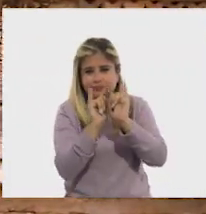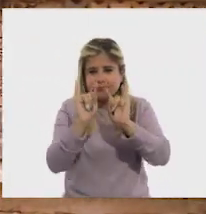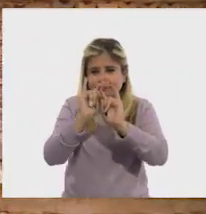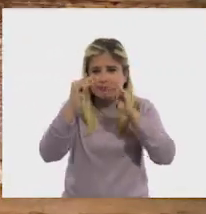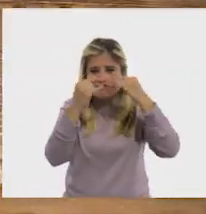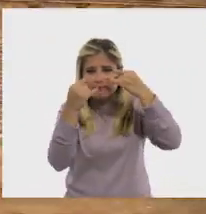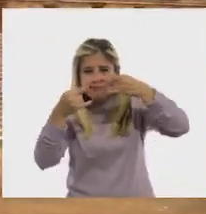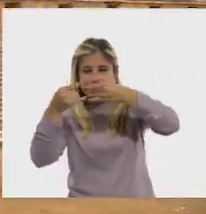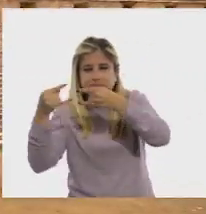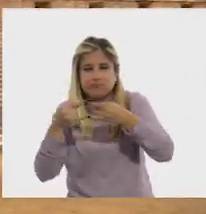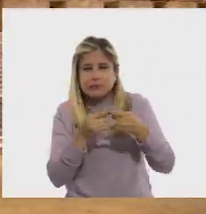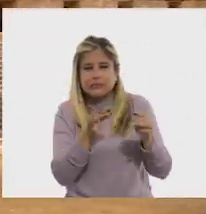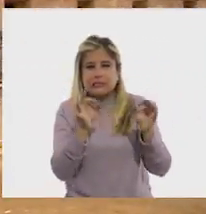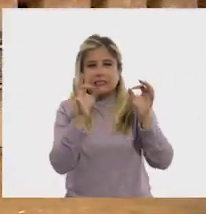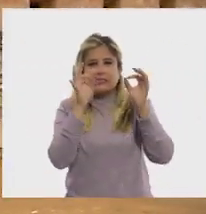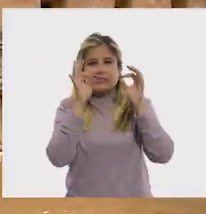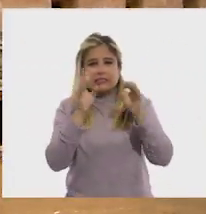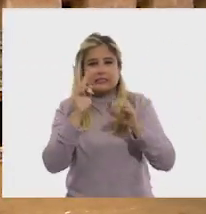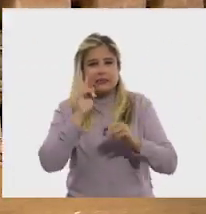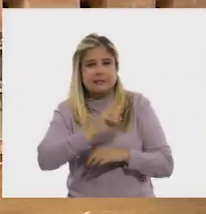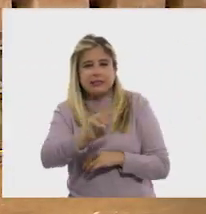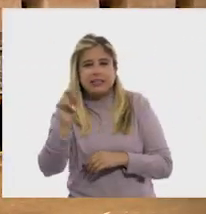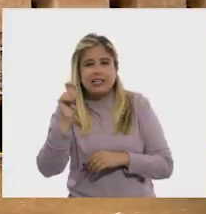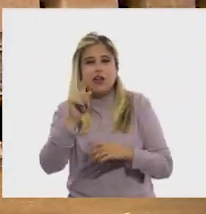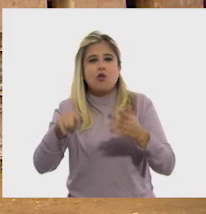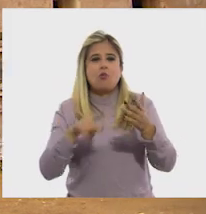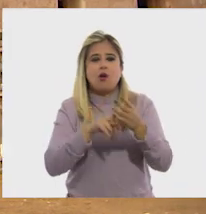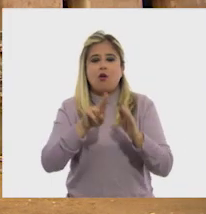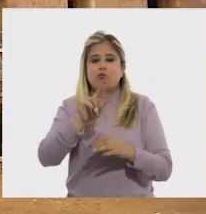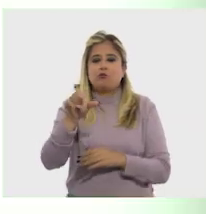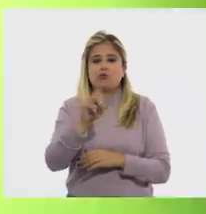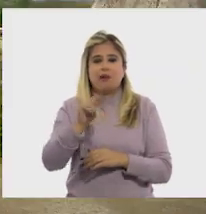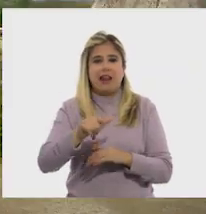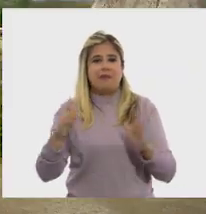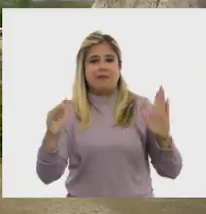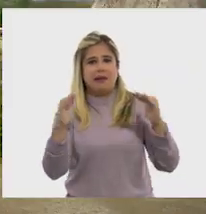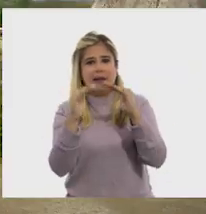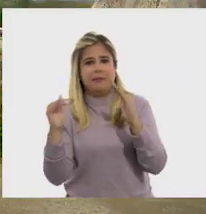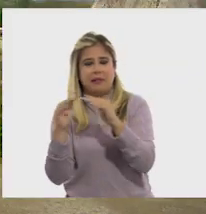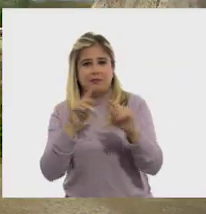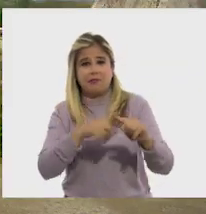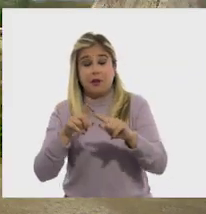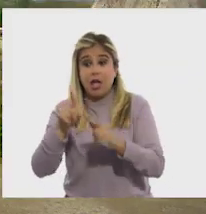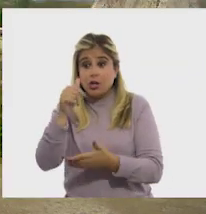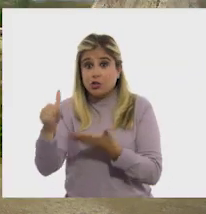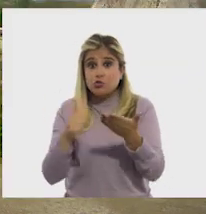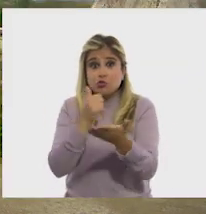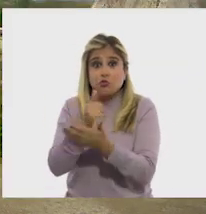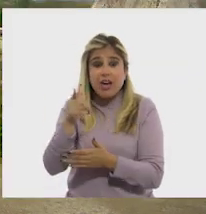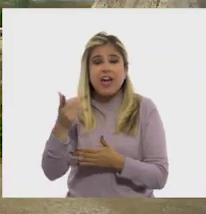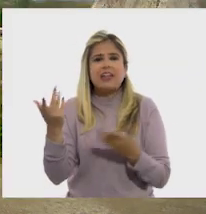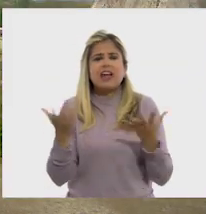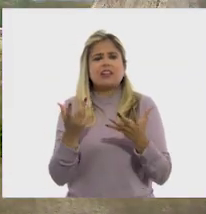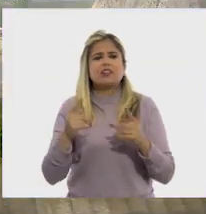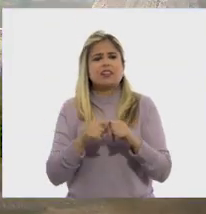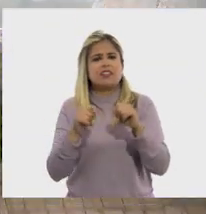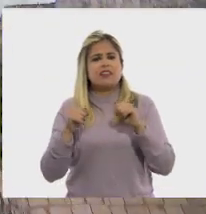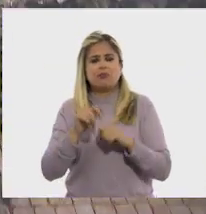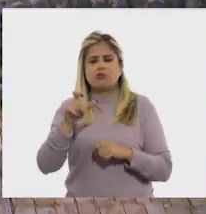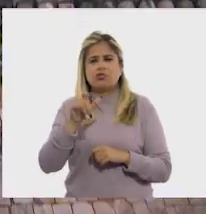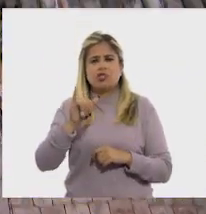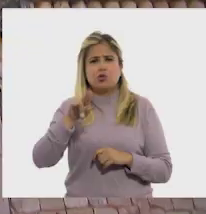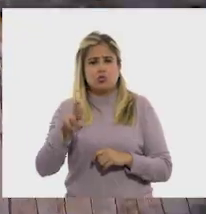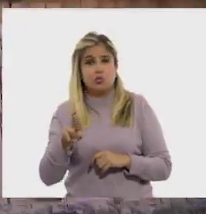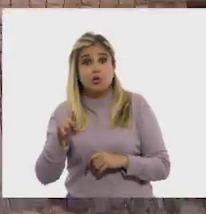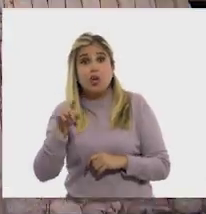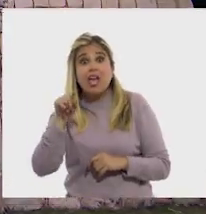que forman parte de la decoración de los palacios de Uxmal. Esta ciudad fue fundada por la tribu de los Xiús y